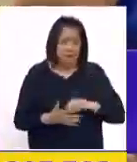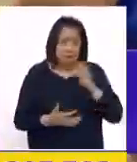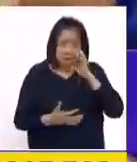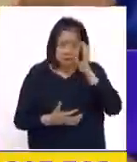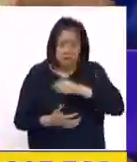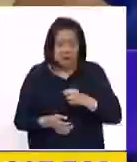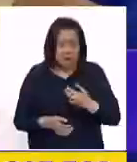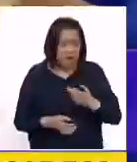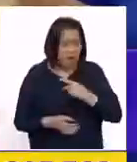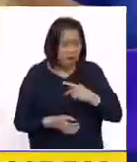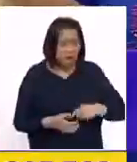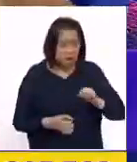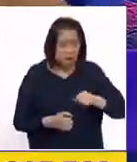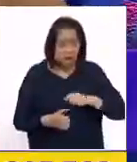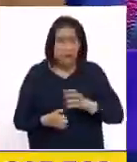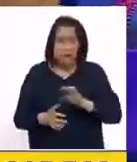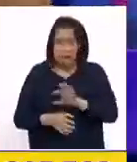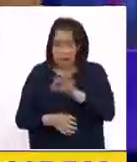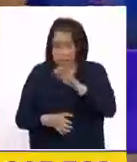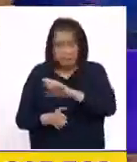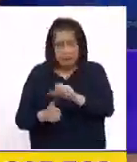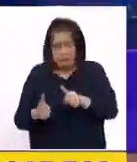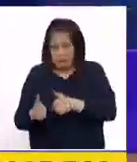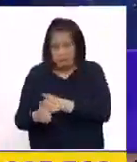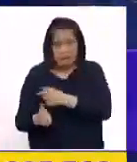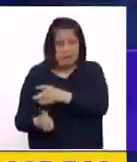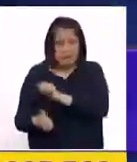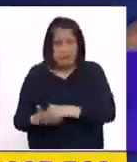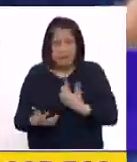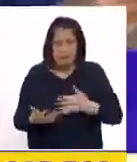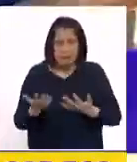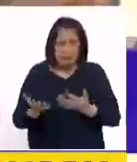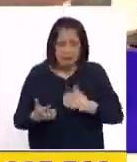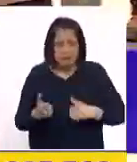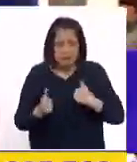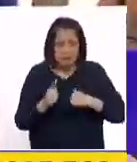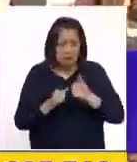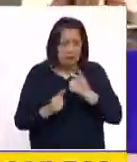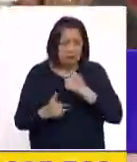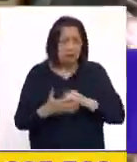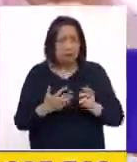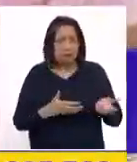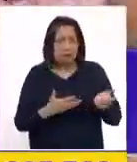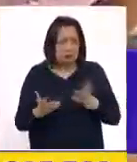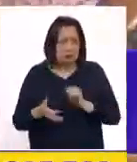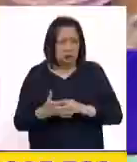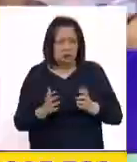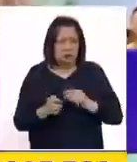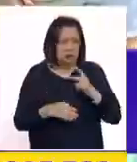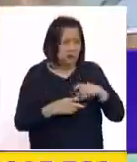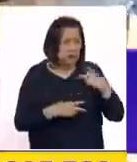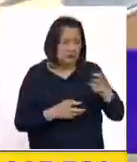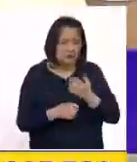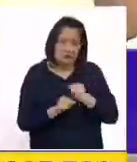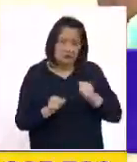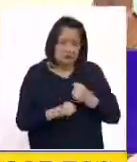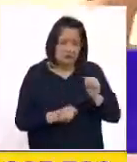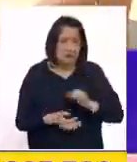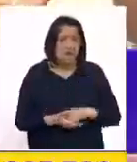mi princesita, pero la encontré atrás de dolor, seguramente ha corrido atrás, y te lo traje, y todo junto con mis vecinos la hemos